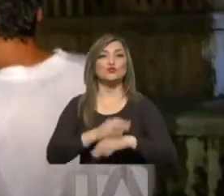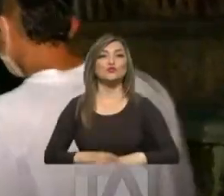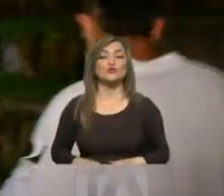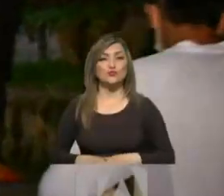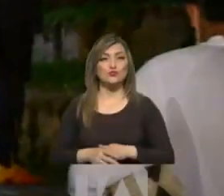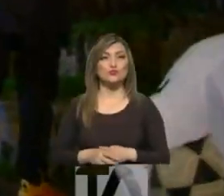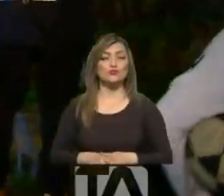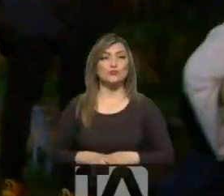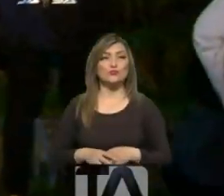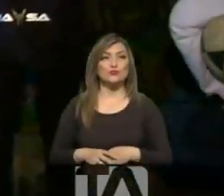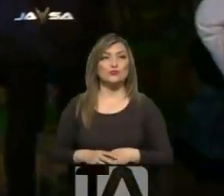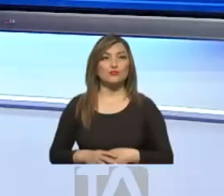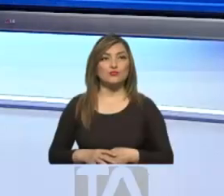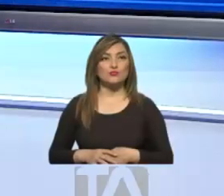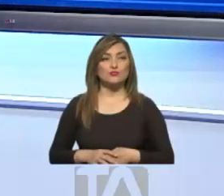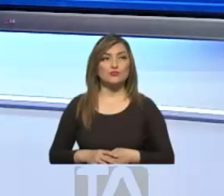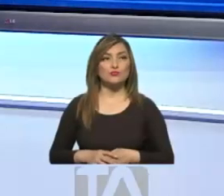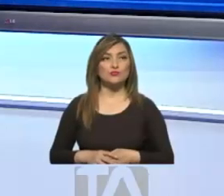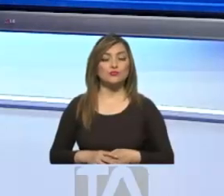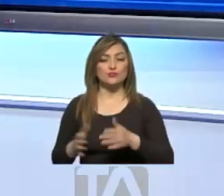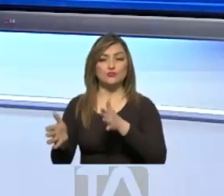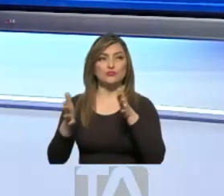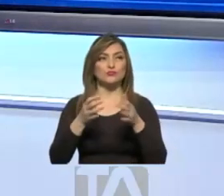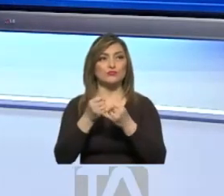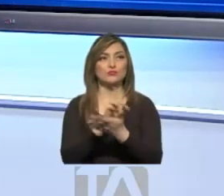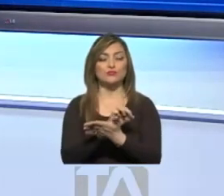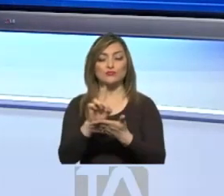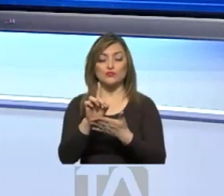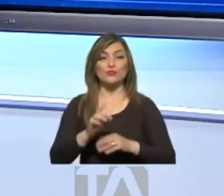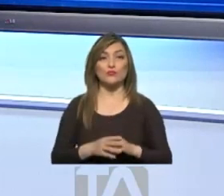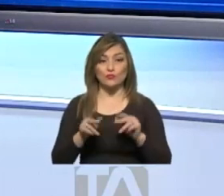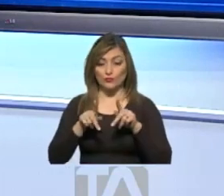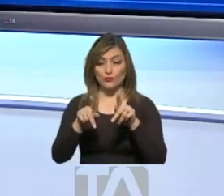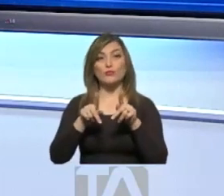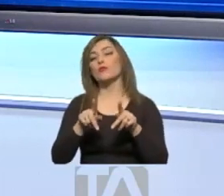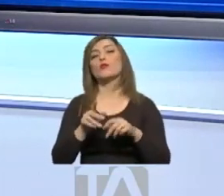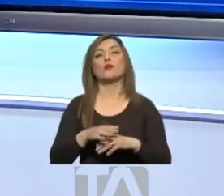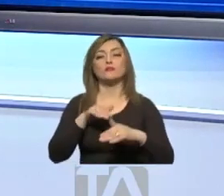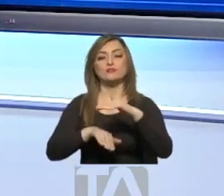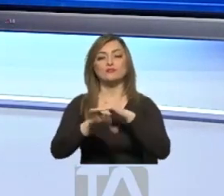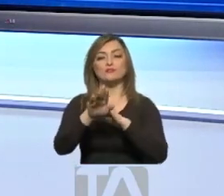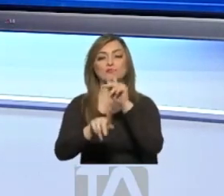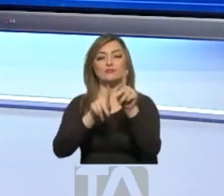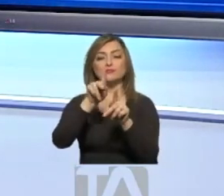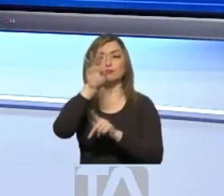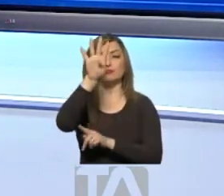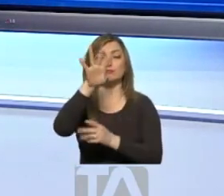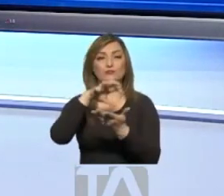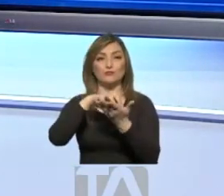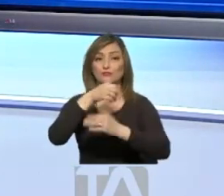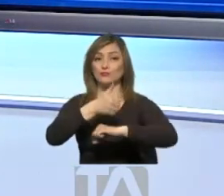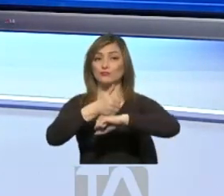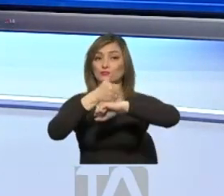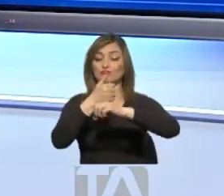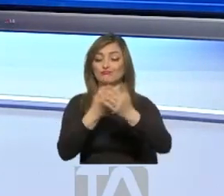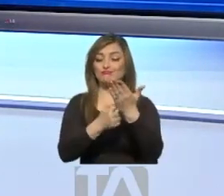Quito, Carla Cerón, 24 horas. Desde este fin de semana se permitirá el acceso a las playas en 4 provincias. Las